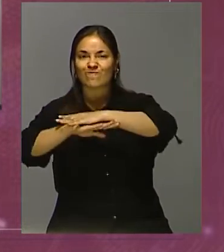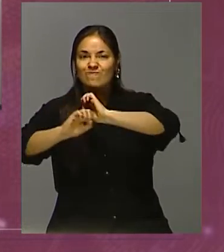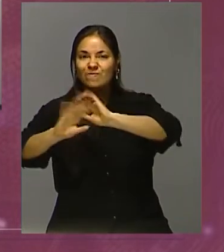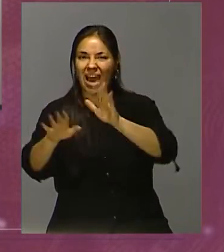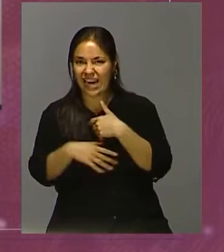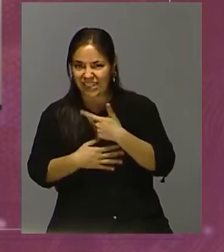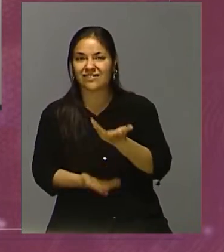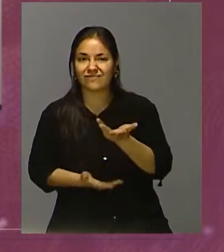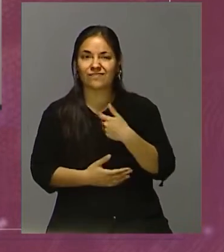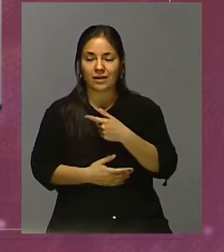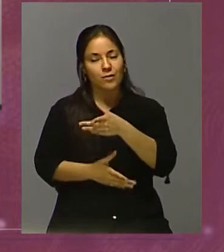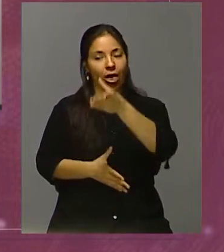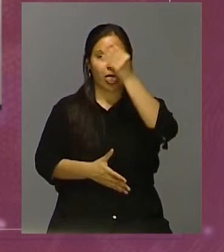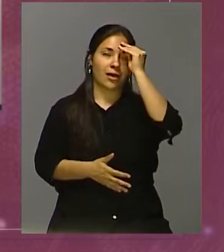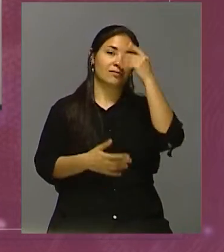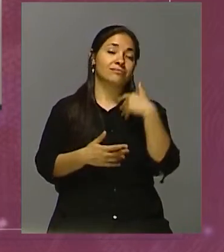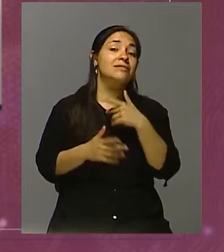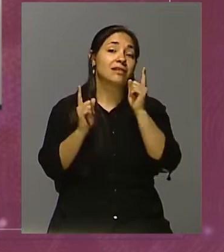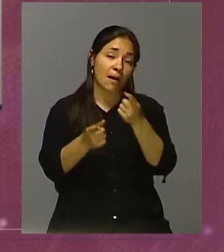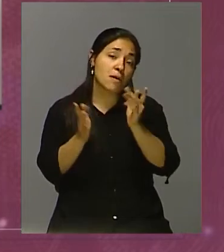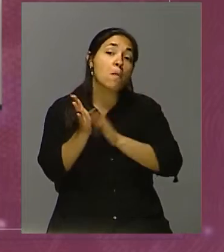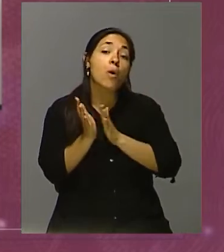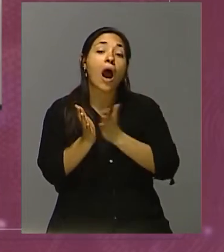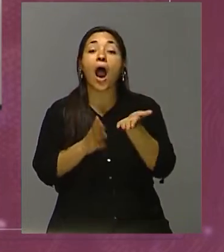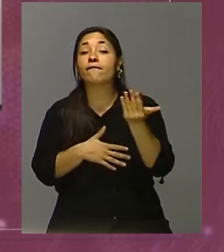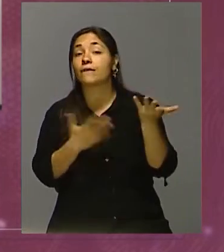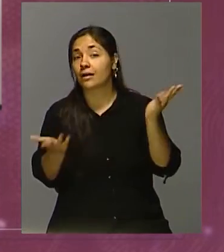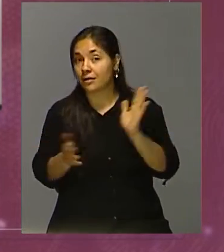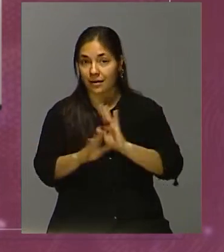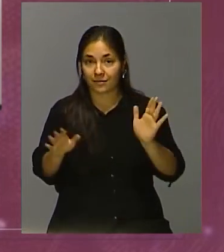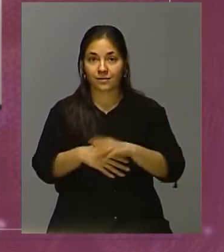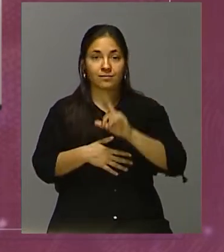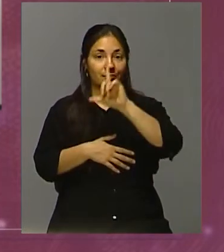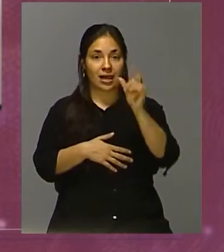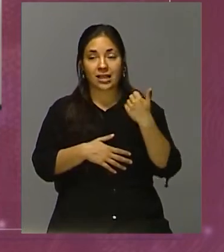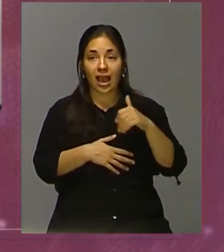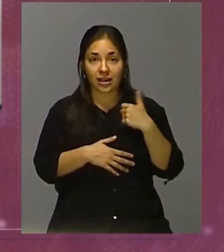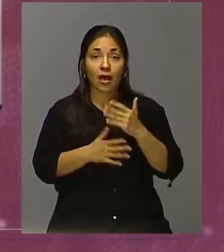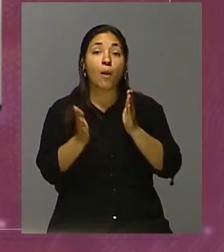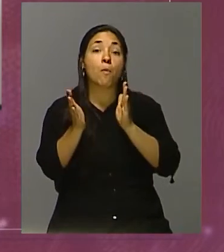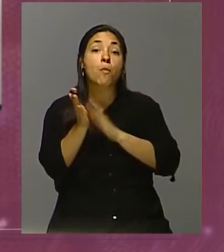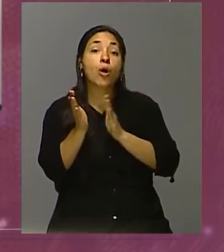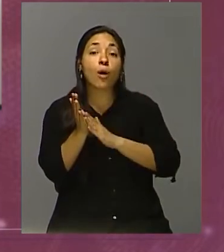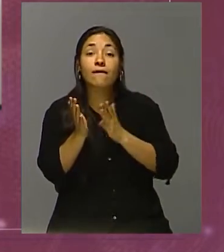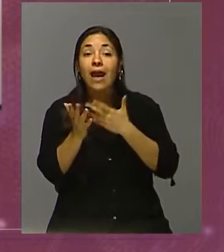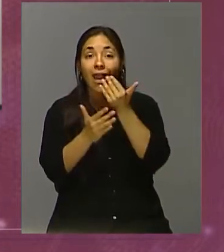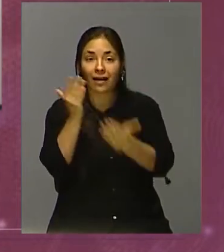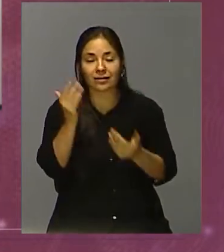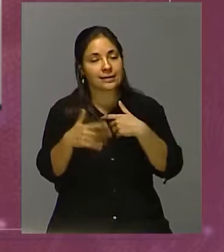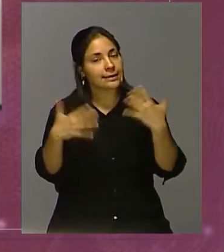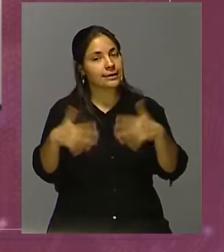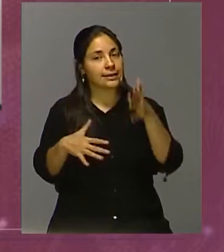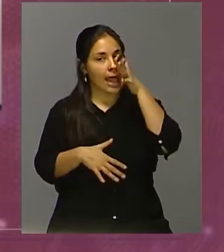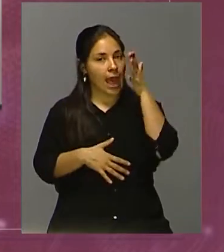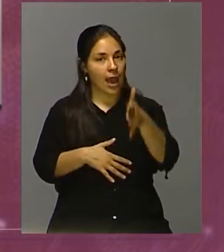experimentan a través de lo que llamamos ensayo-error. Voy probando. Lo que pasa es que en Argentina el costo de probar y equivocarse es altísimo.